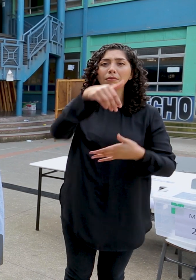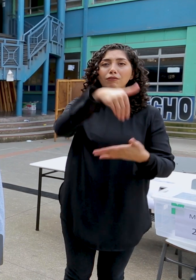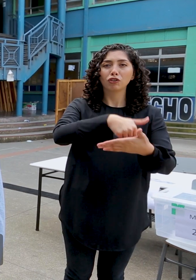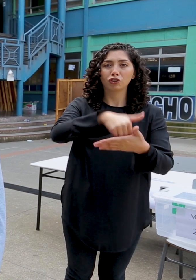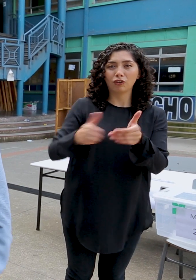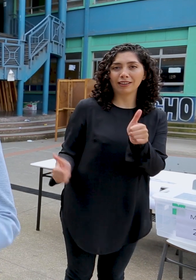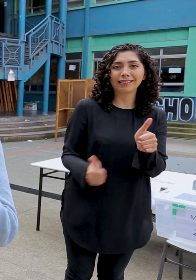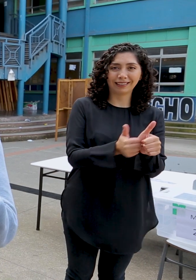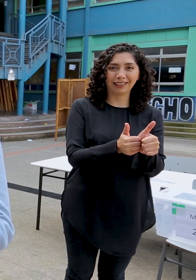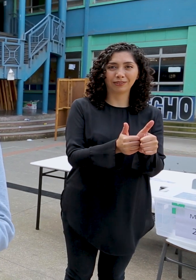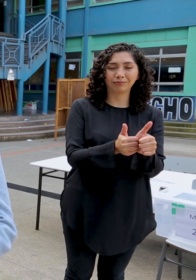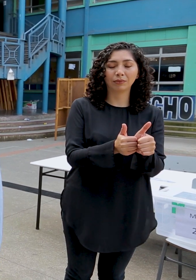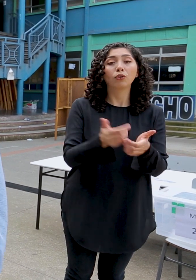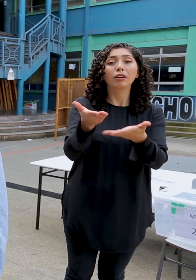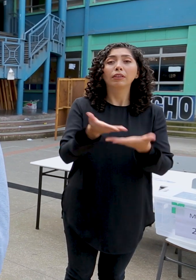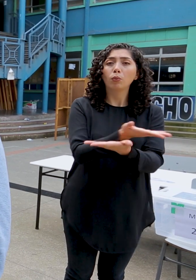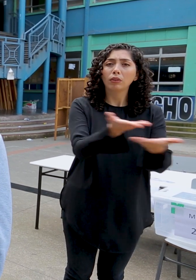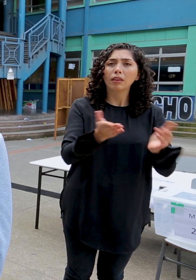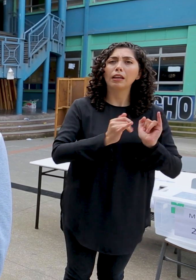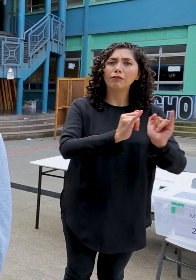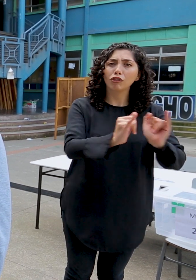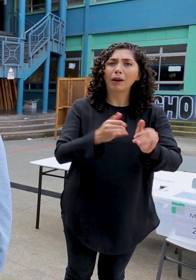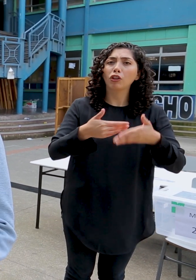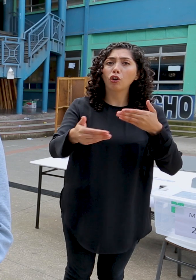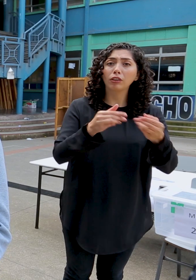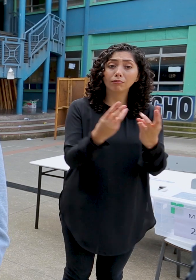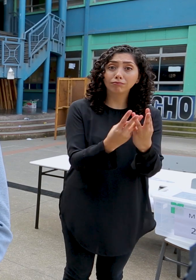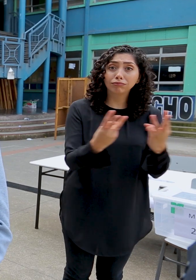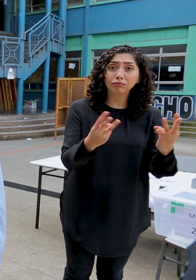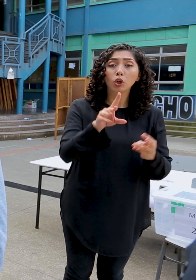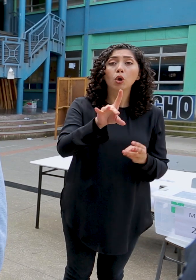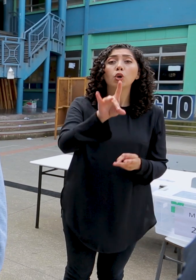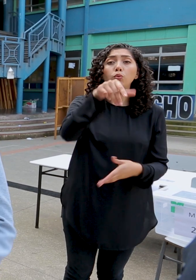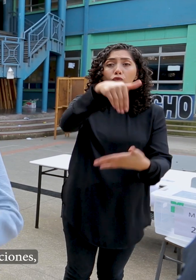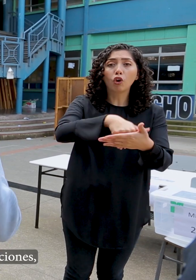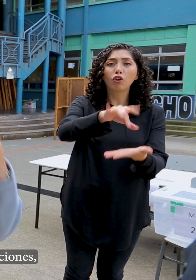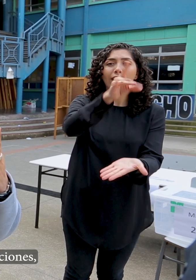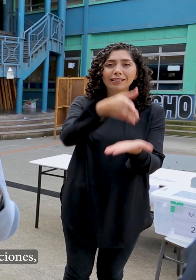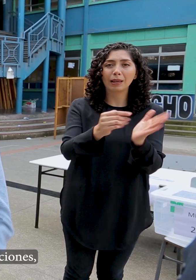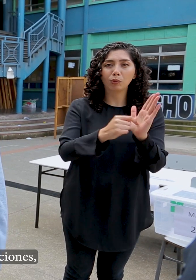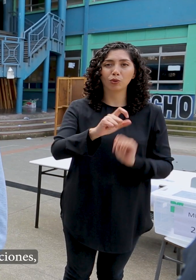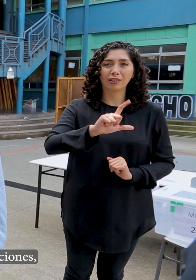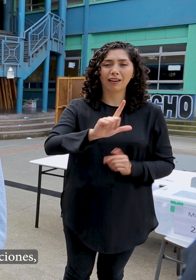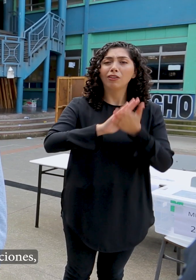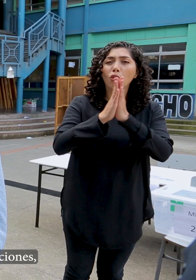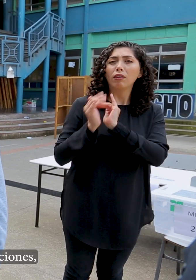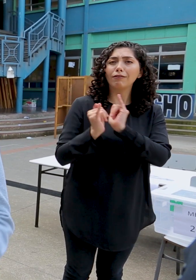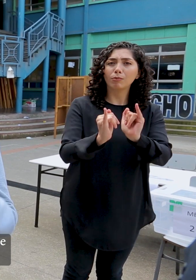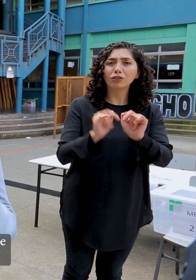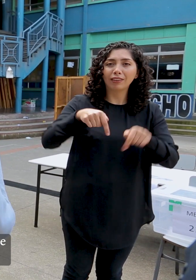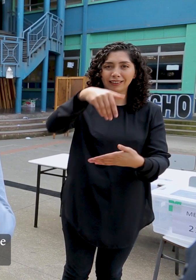asistido. Les invito a informarse a través de la página web tubotodecide.cl sobre todos los detalles de estas